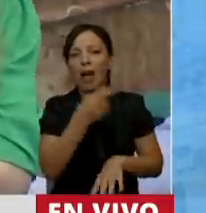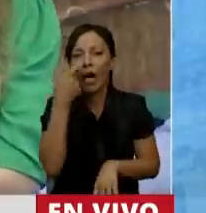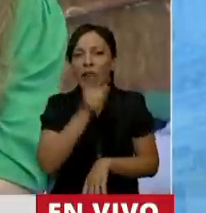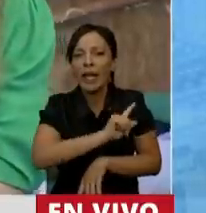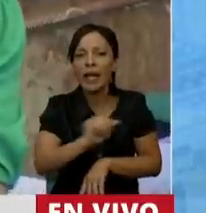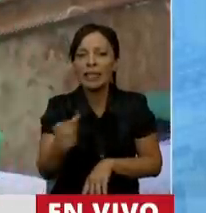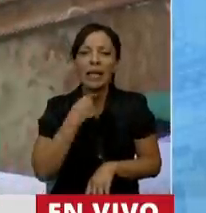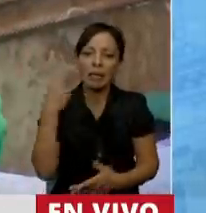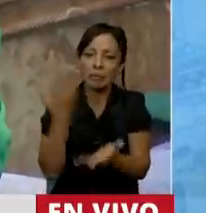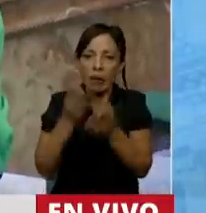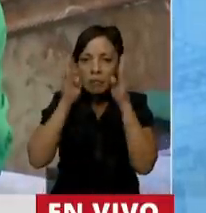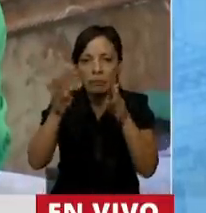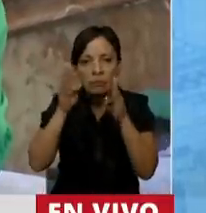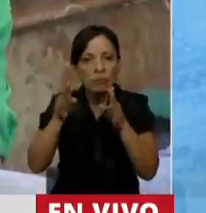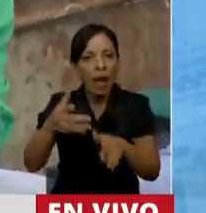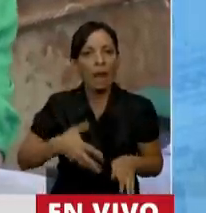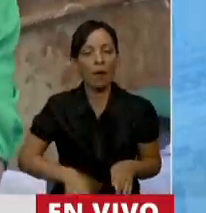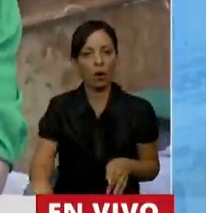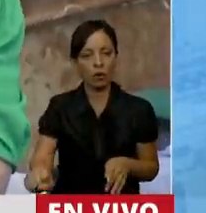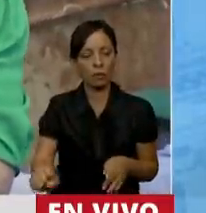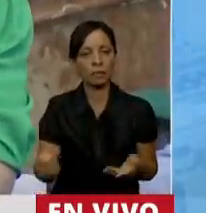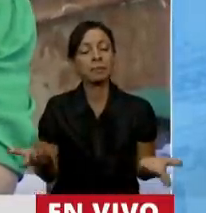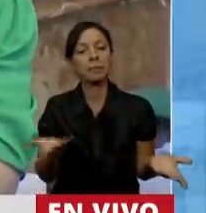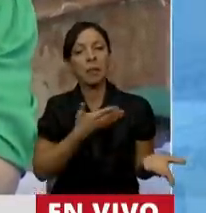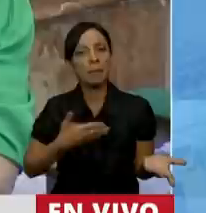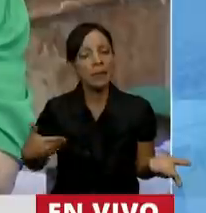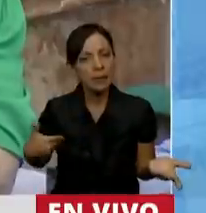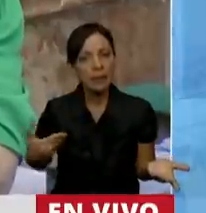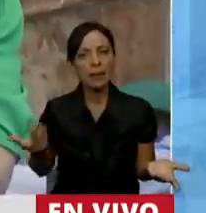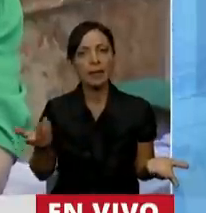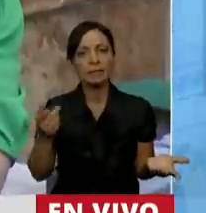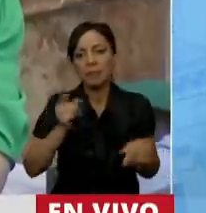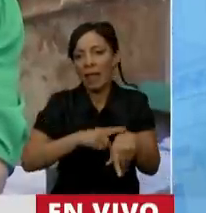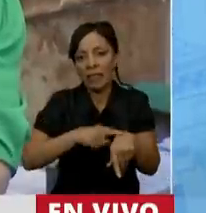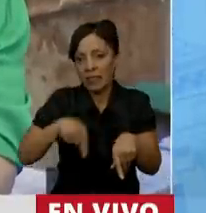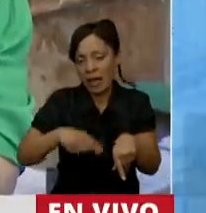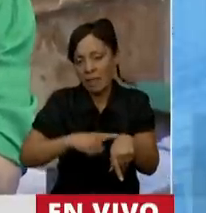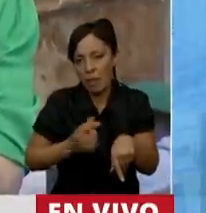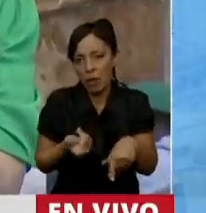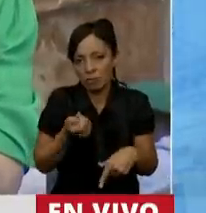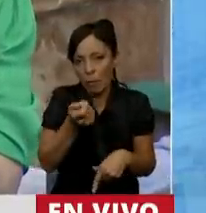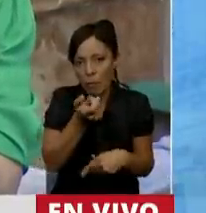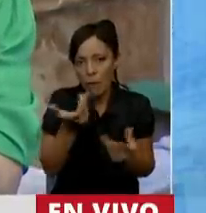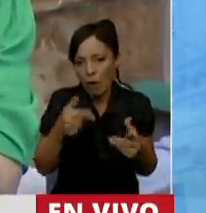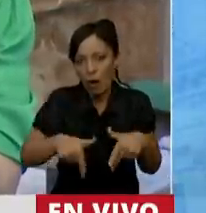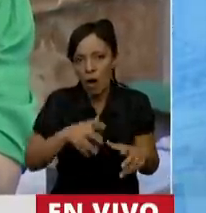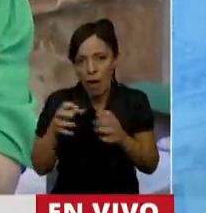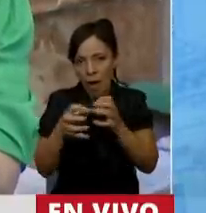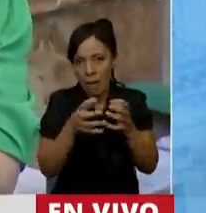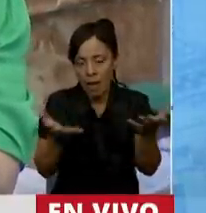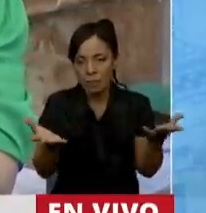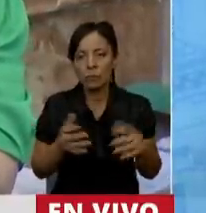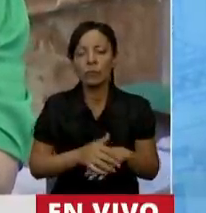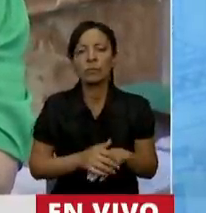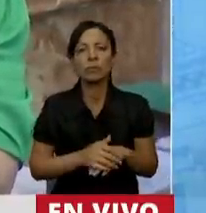ofrecer solamente el aborto. Mire, señor presidente, durante todo este poquito de tiempo que estamos hablando acá, se